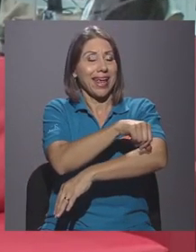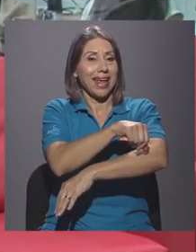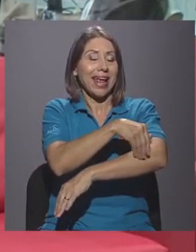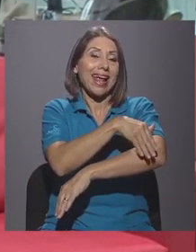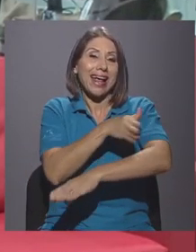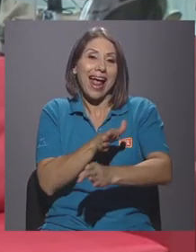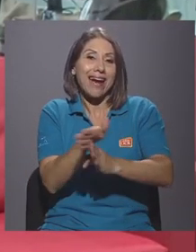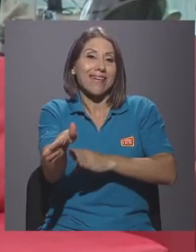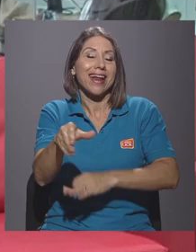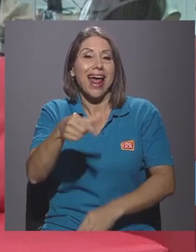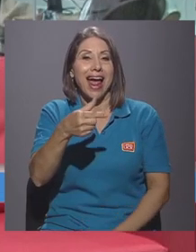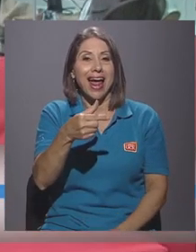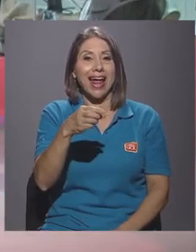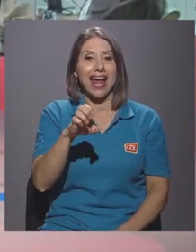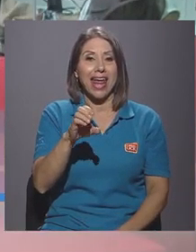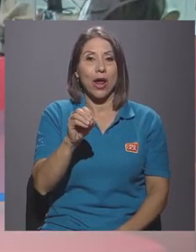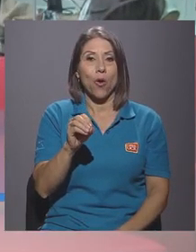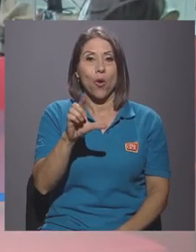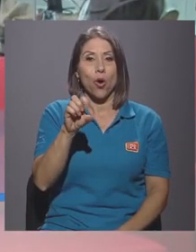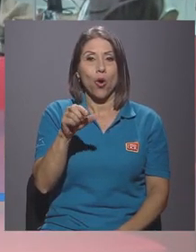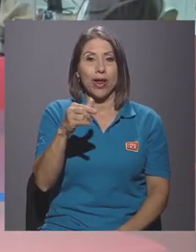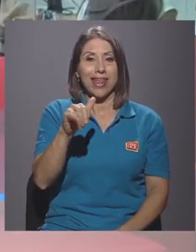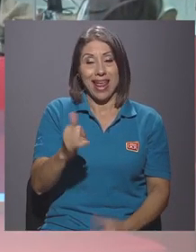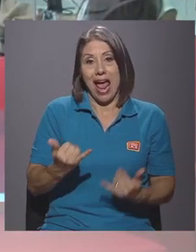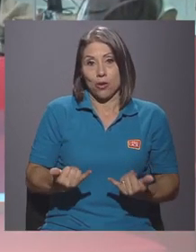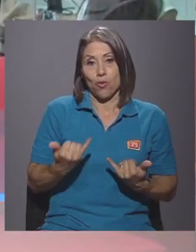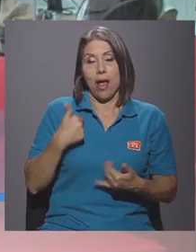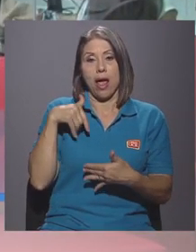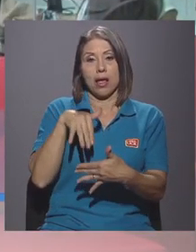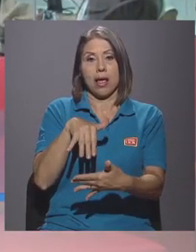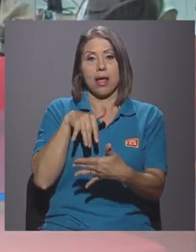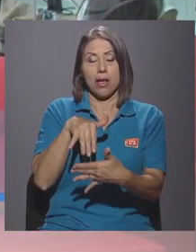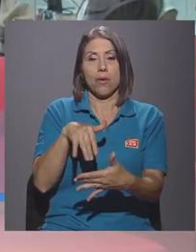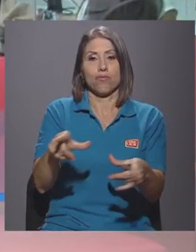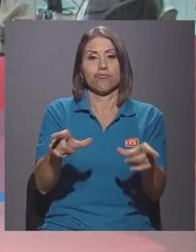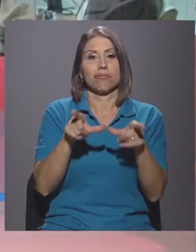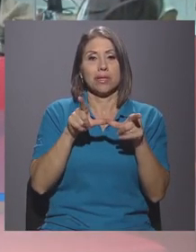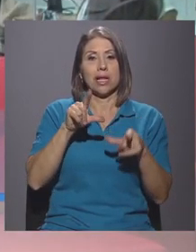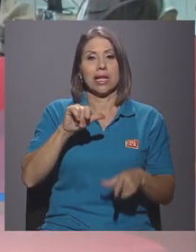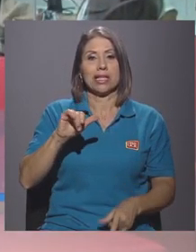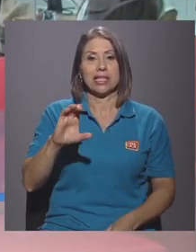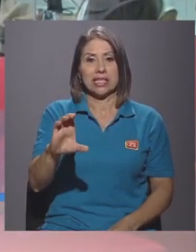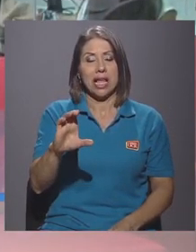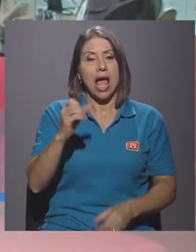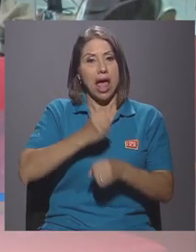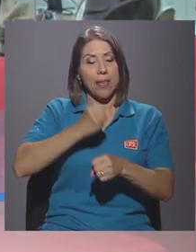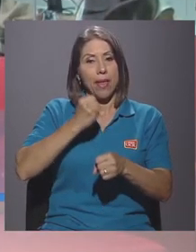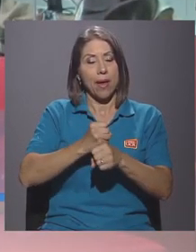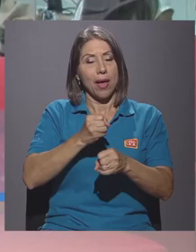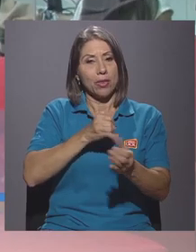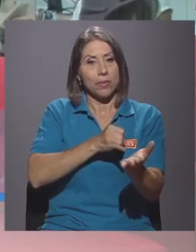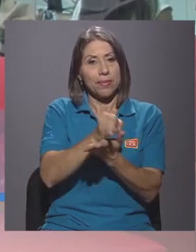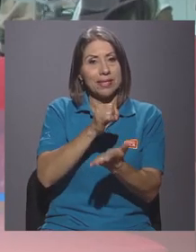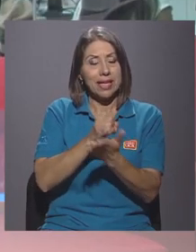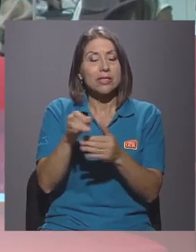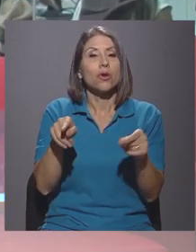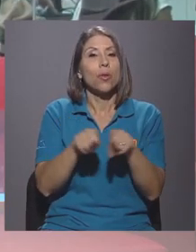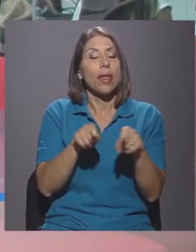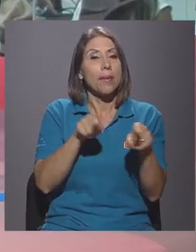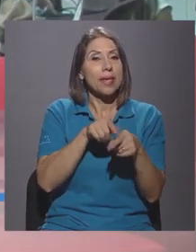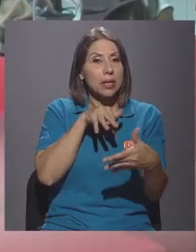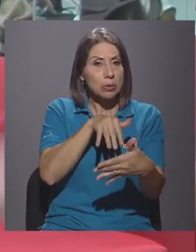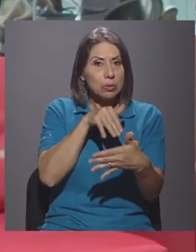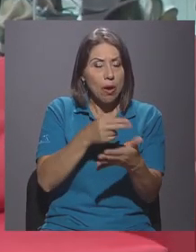Actualmente estoy cursando la licenciatura, trabajando en mi investigación y llevando los cursos de